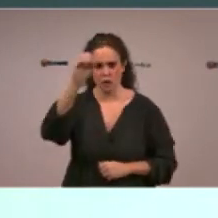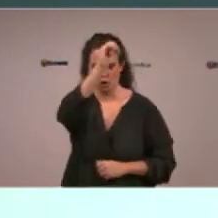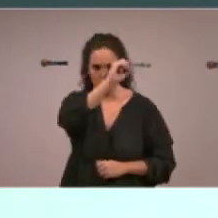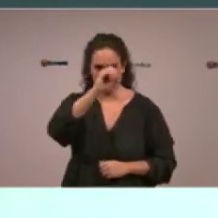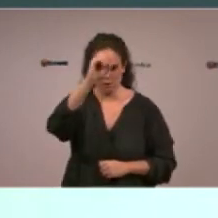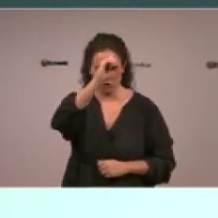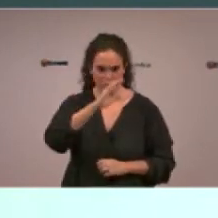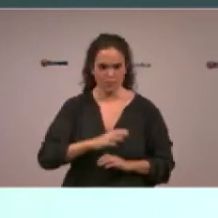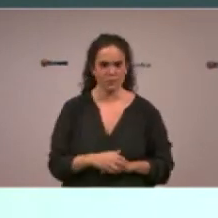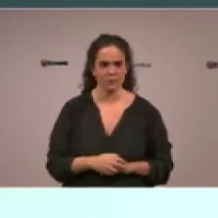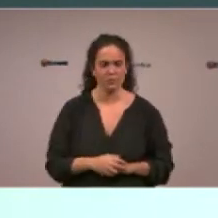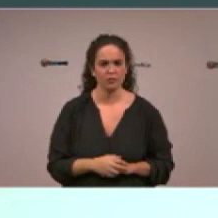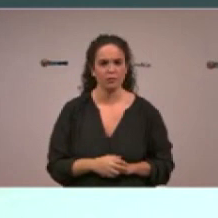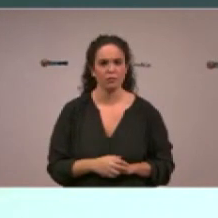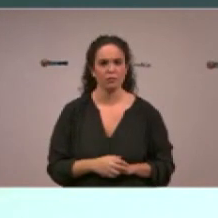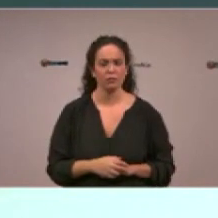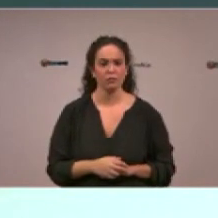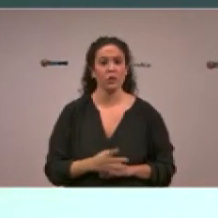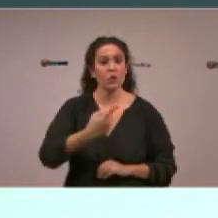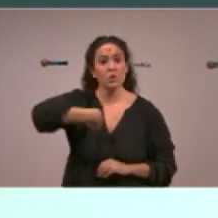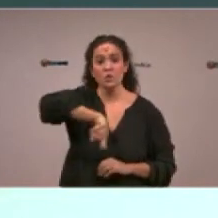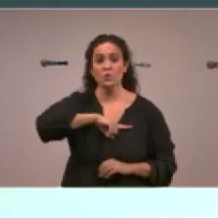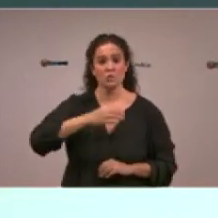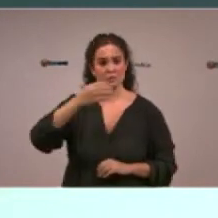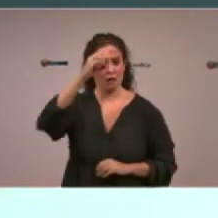opinión es también un ejercicio de transparencia.